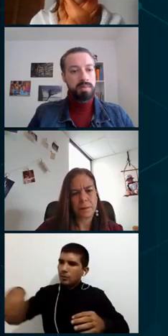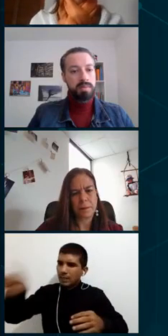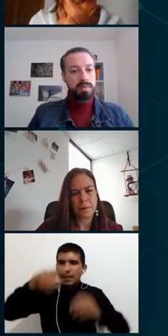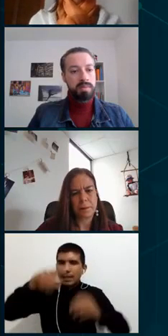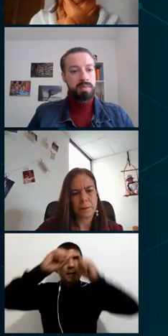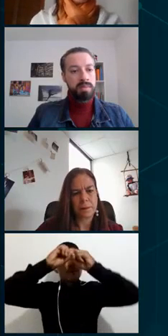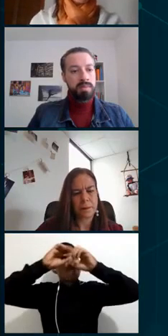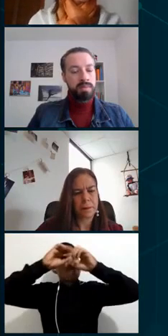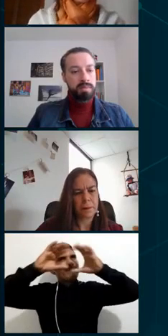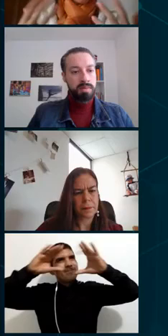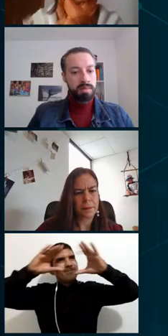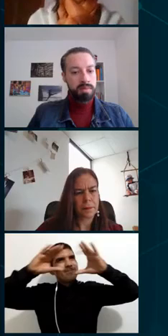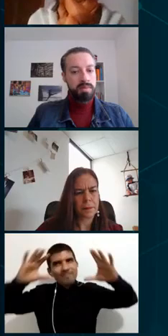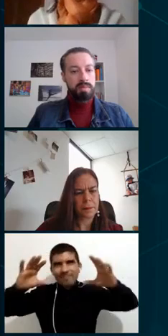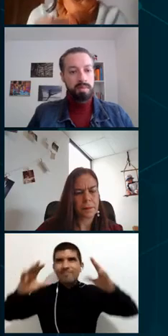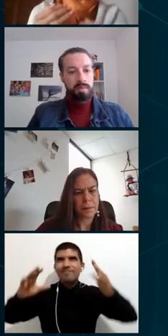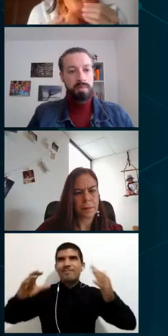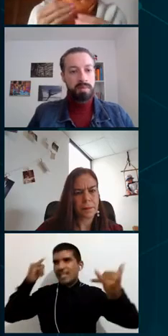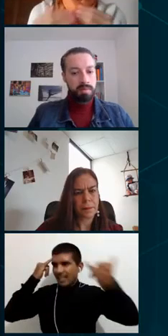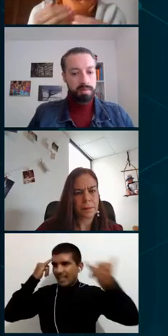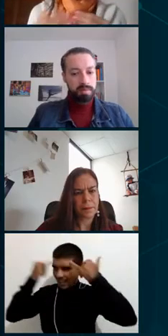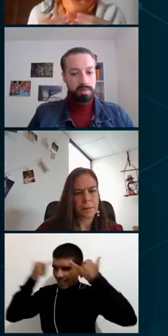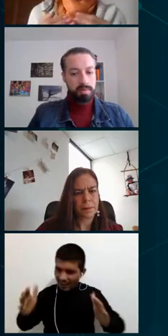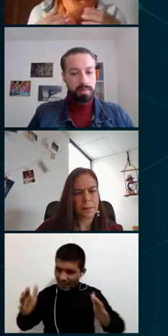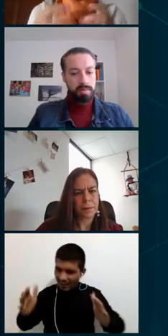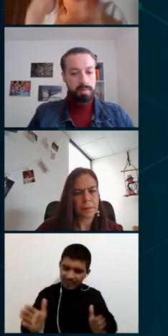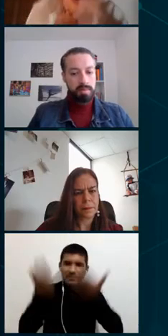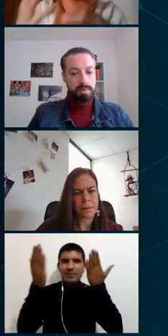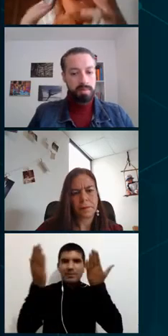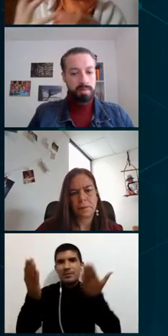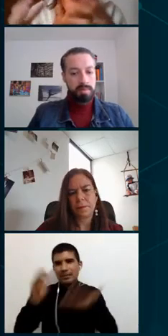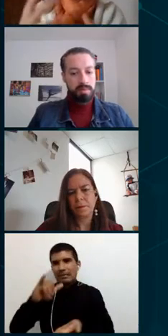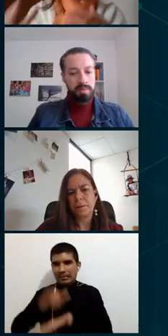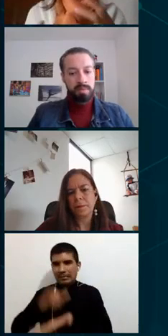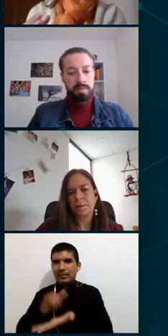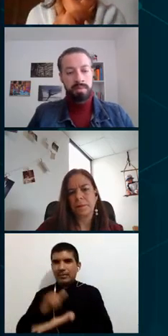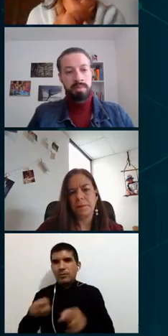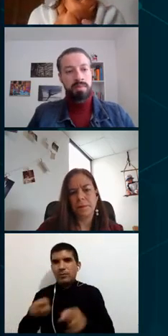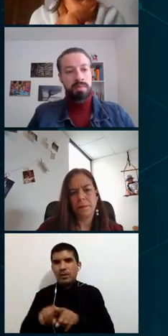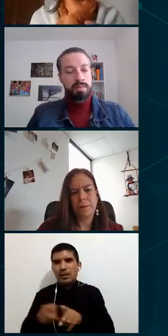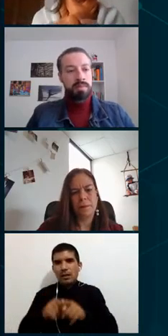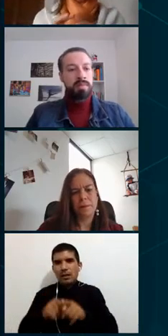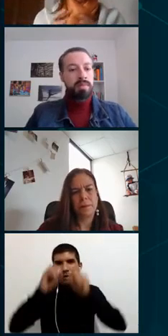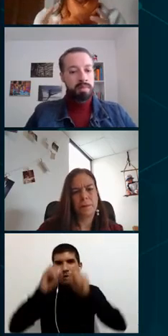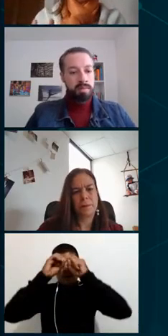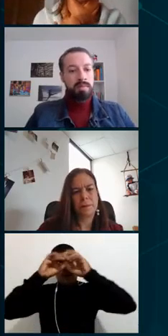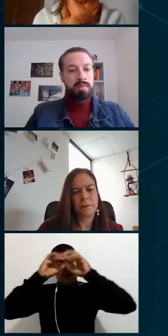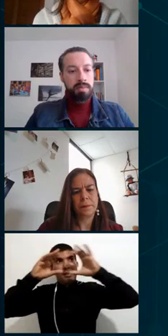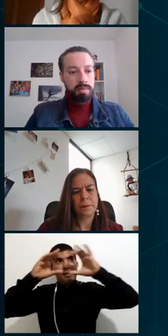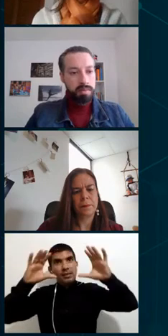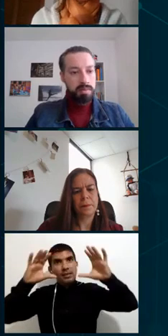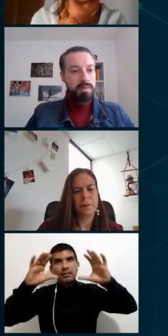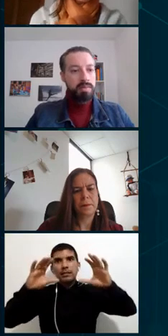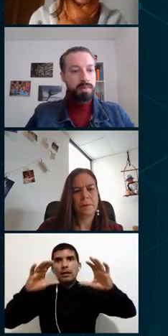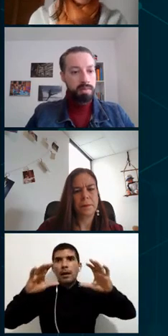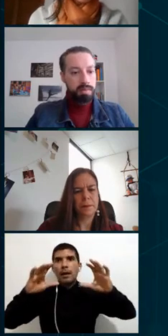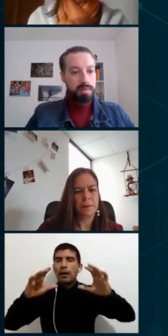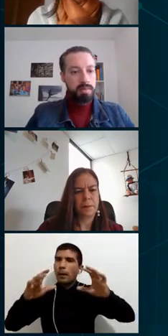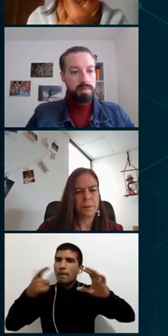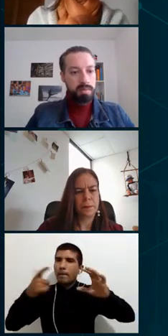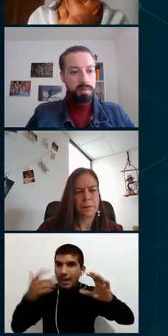Thinking, que pasará. Y como que a medida que escucho, me estimulo y sigue pasando. Entonces, miren que es una creación,